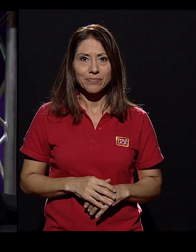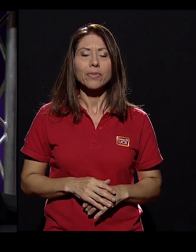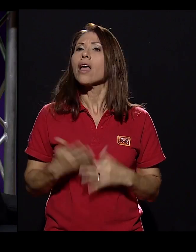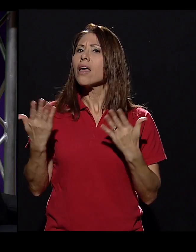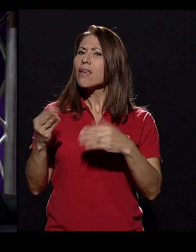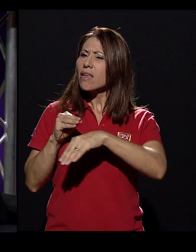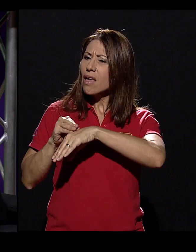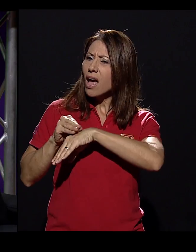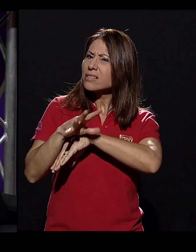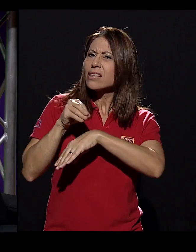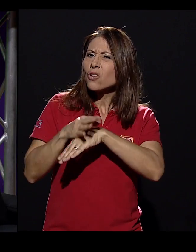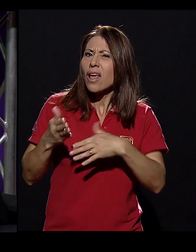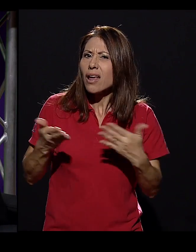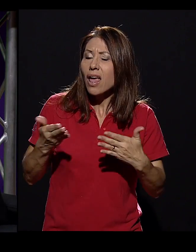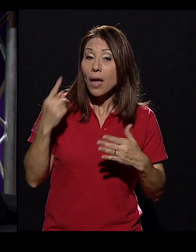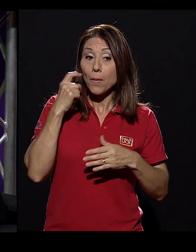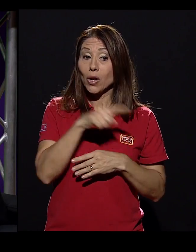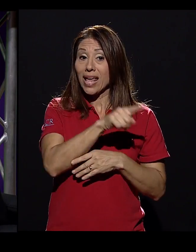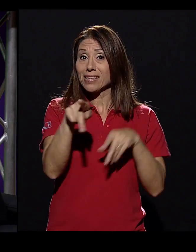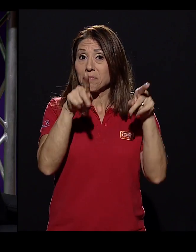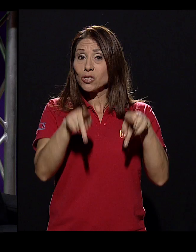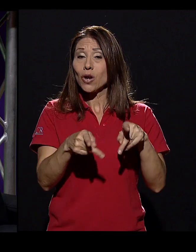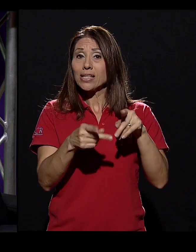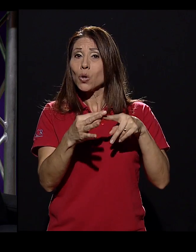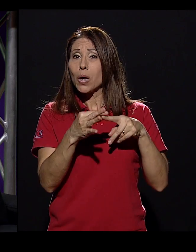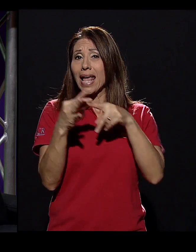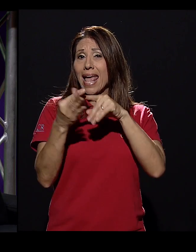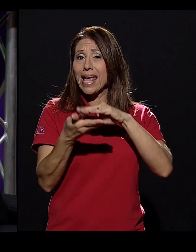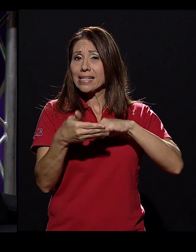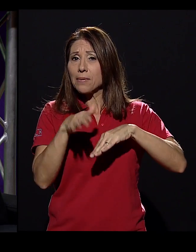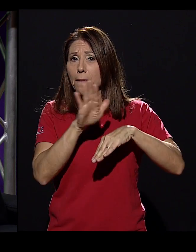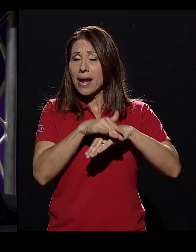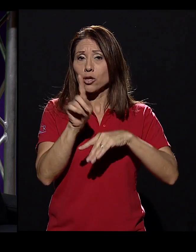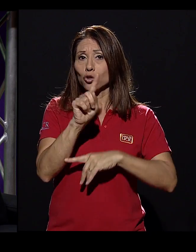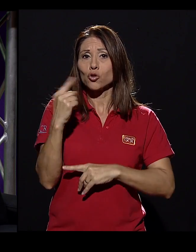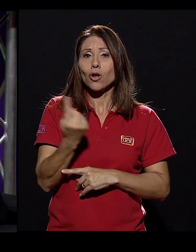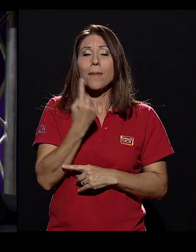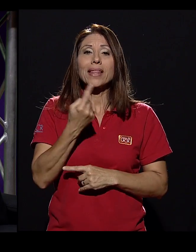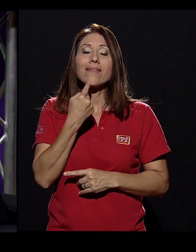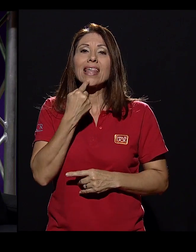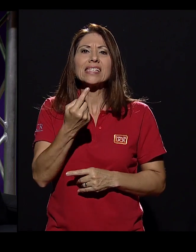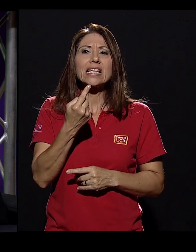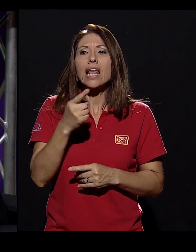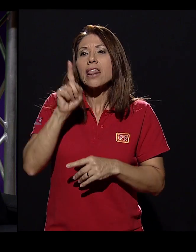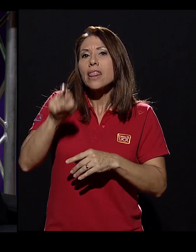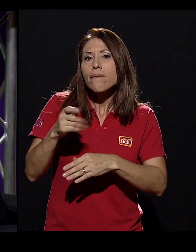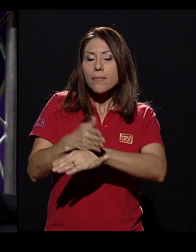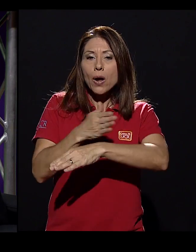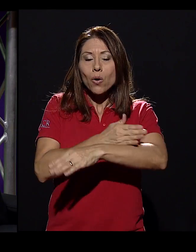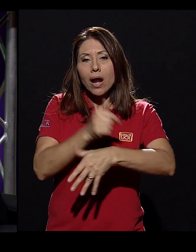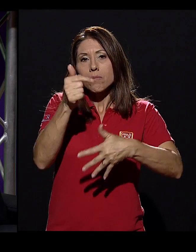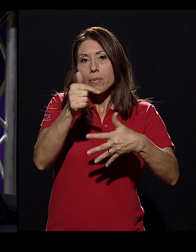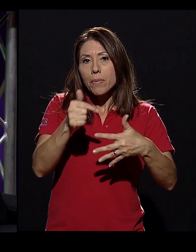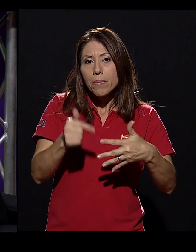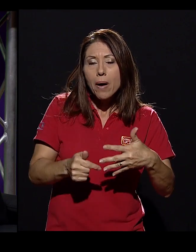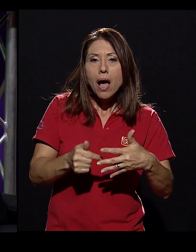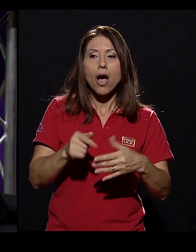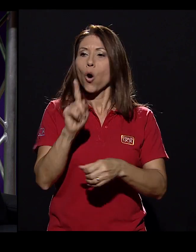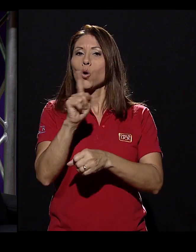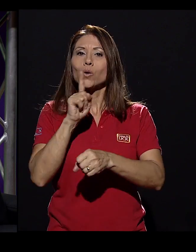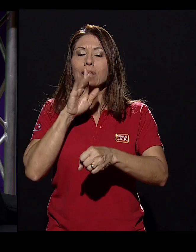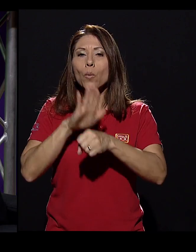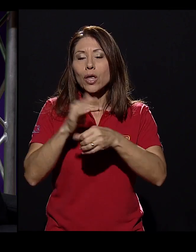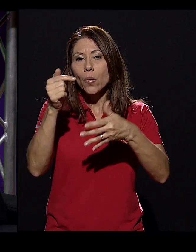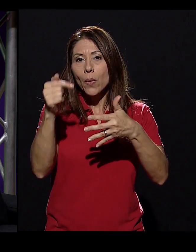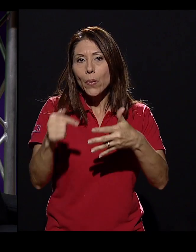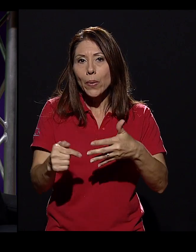asesoría, porque son expertos, ¿verdad? Entonces no solo van a señalar cuáles son los puntos, ¿verdad?, en los que debe mejorar el país o en los que está